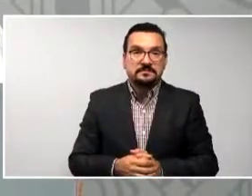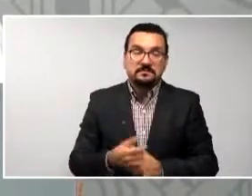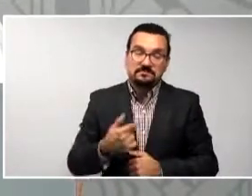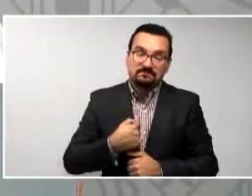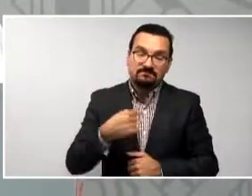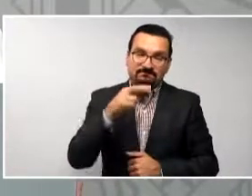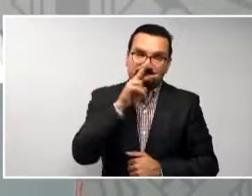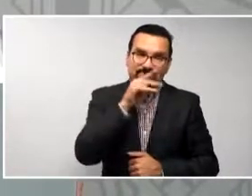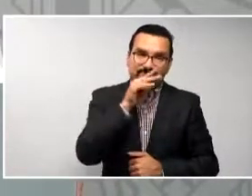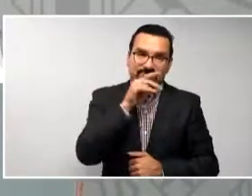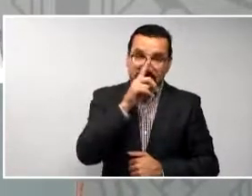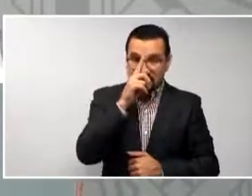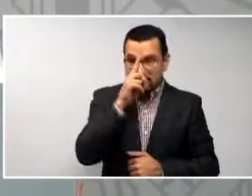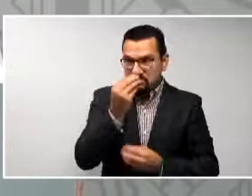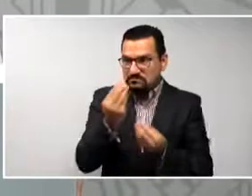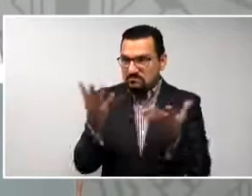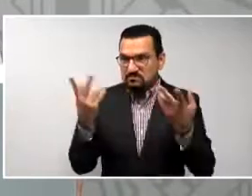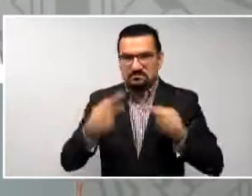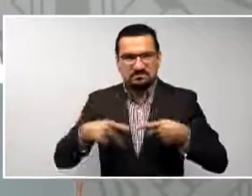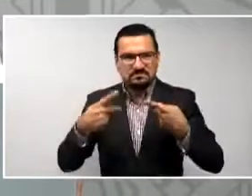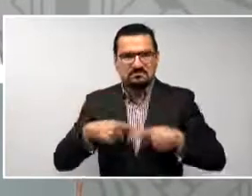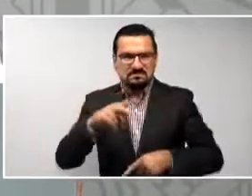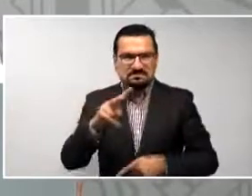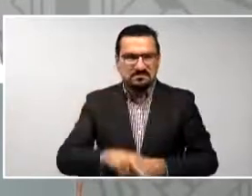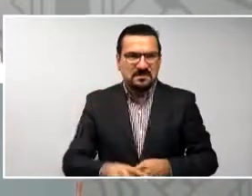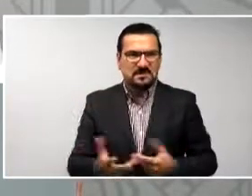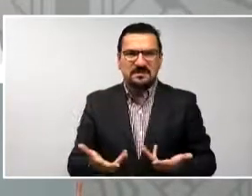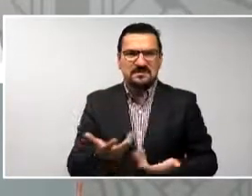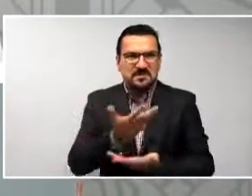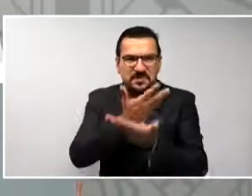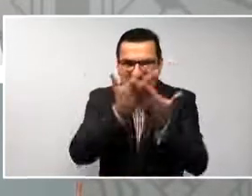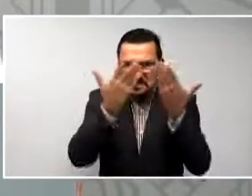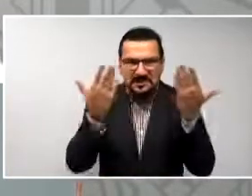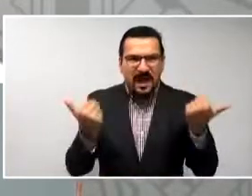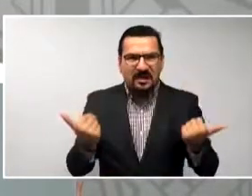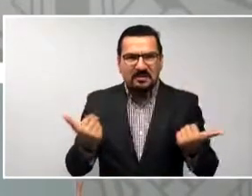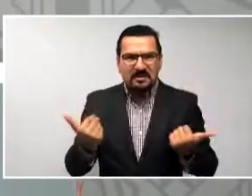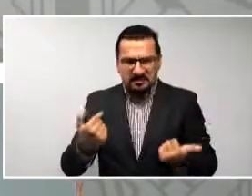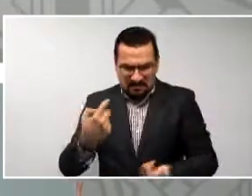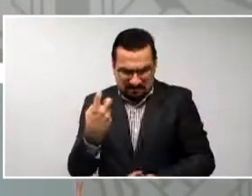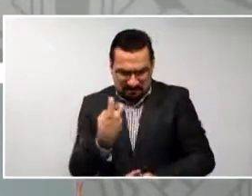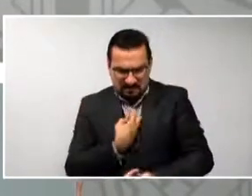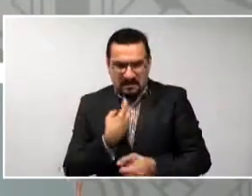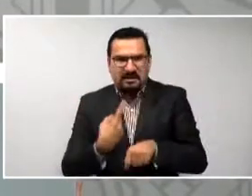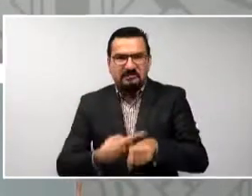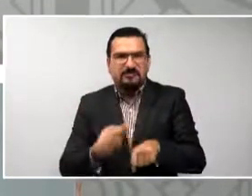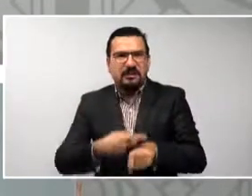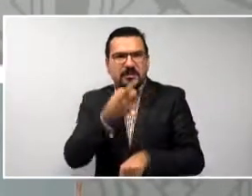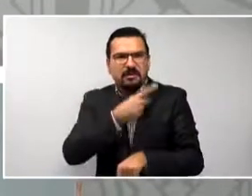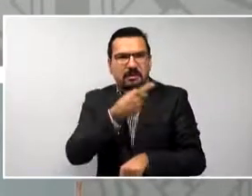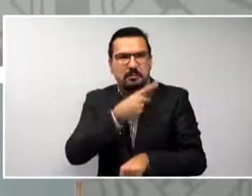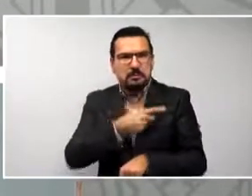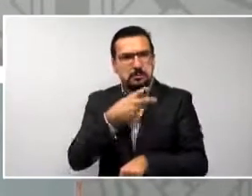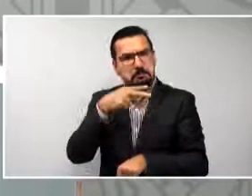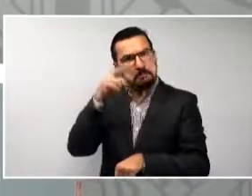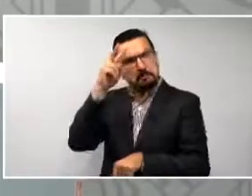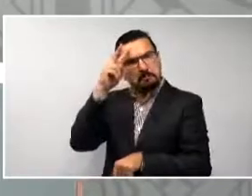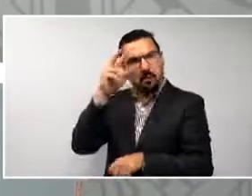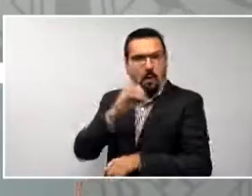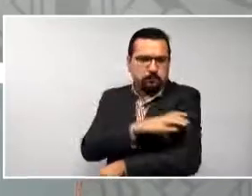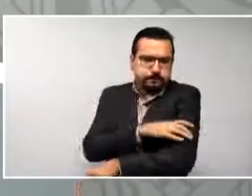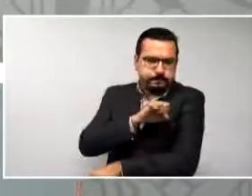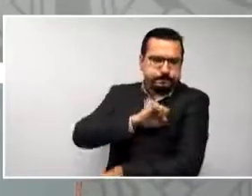mucha gente ni siquiera sepa que tiene enfermedades como diabetes e hipertensión